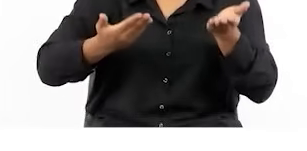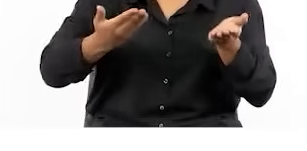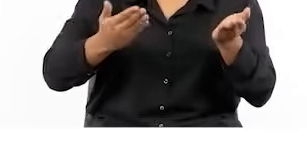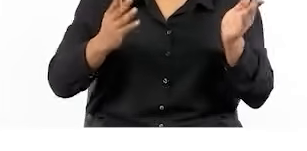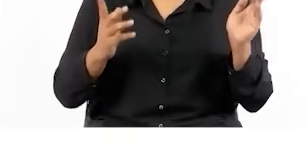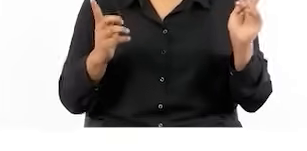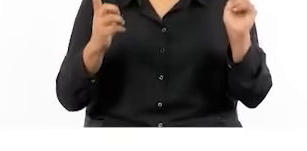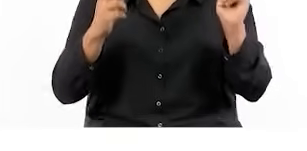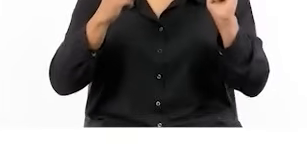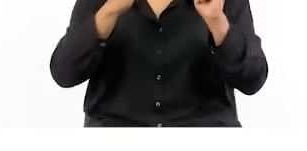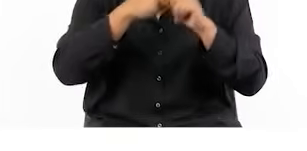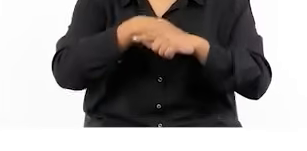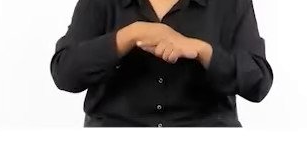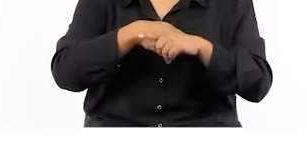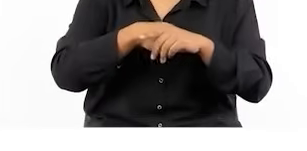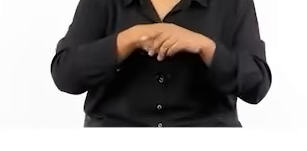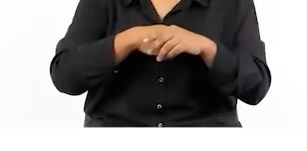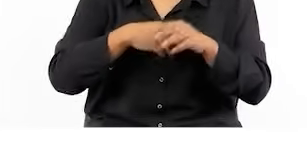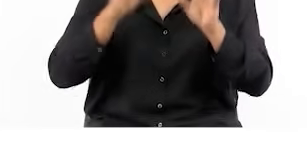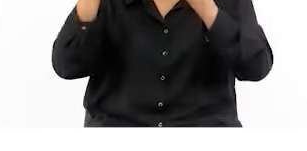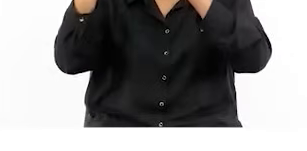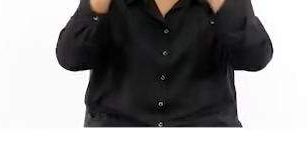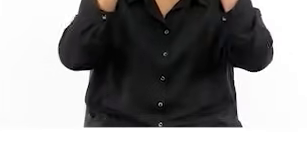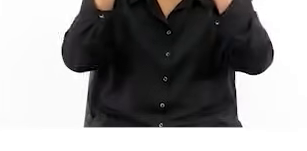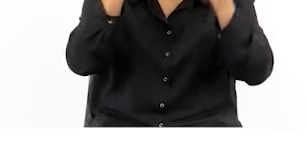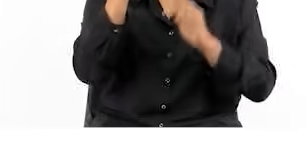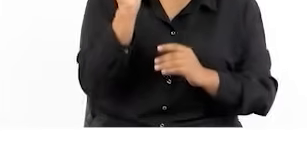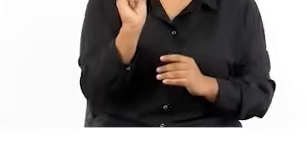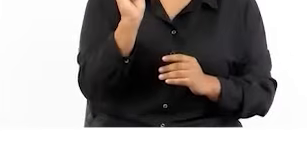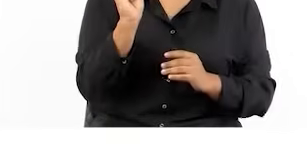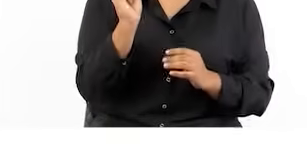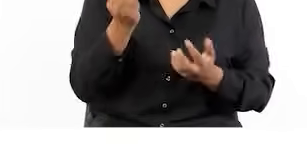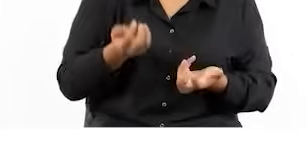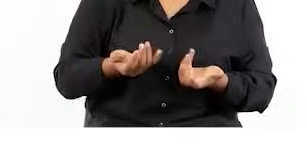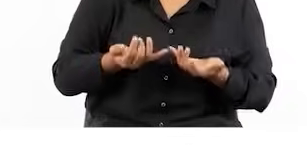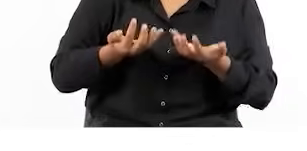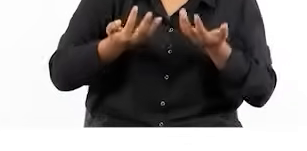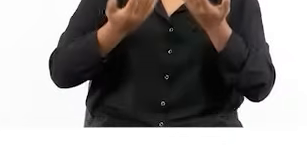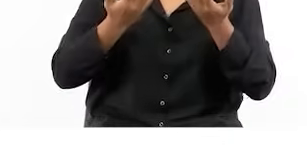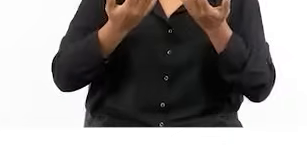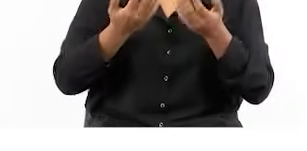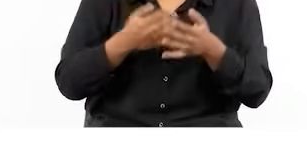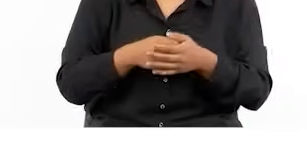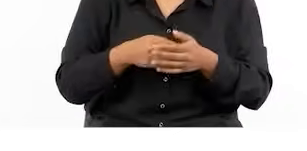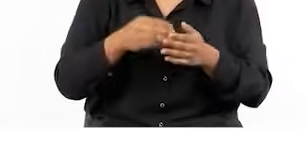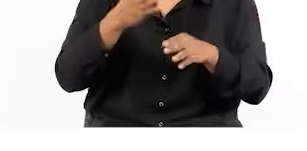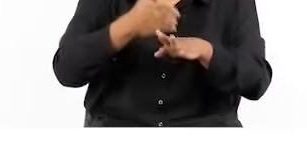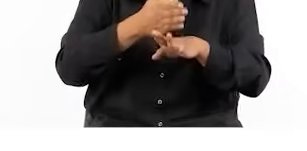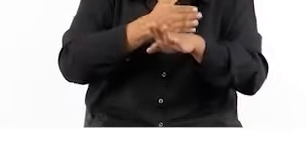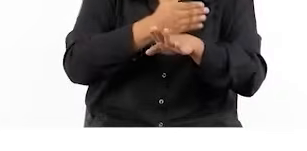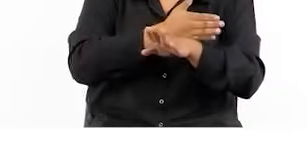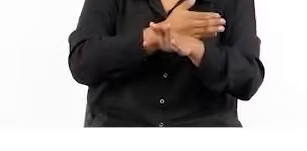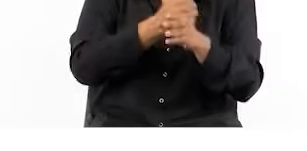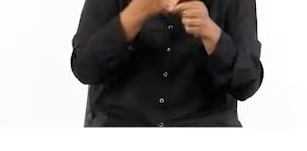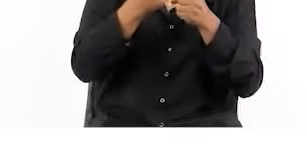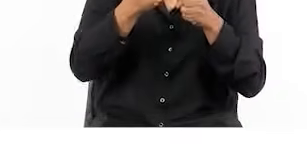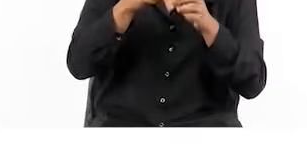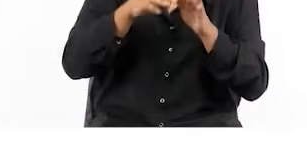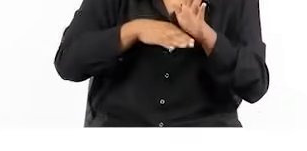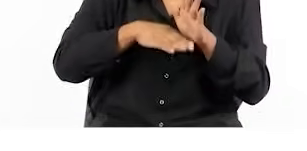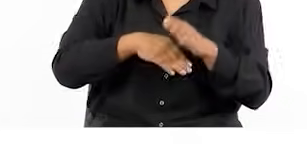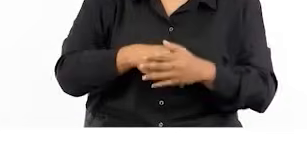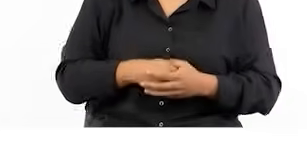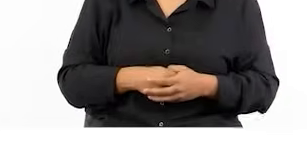destino final que les espera posiblemente es convertirse en enanas blancas, estrellas pequeñas y calientes que